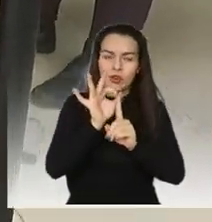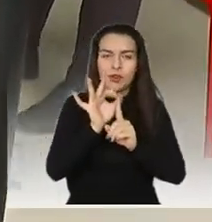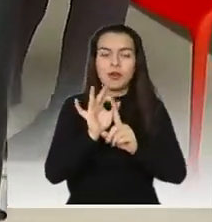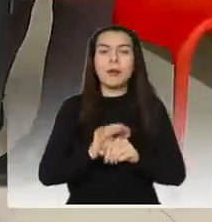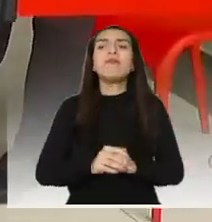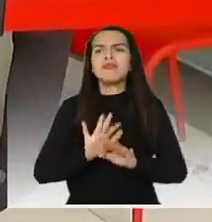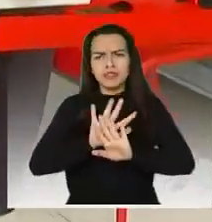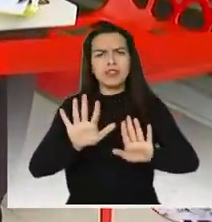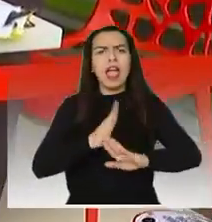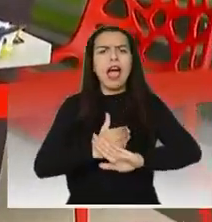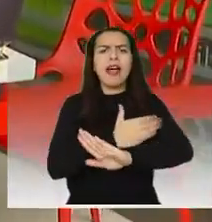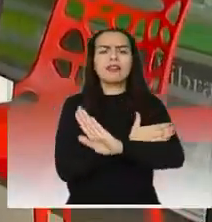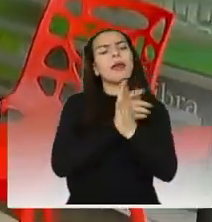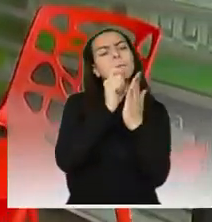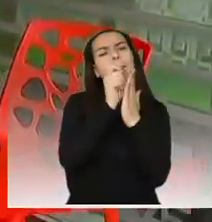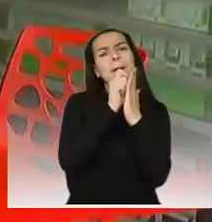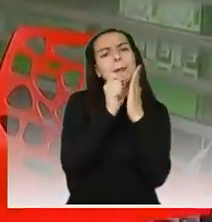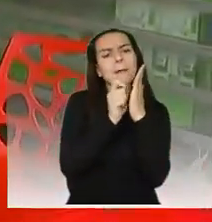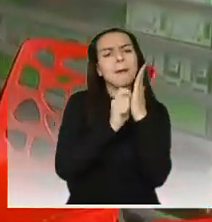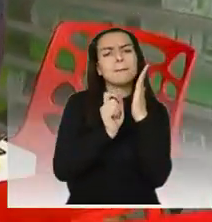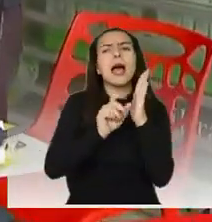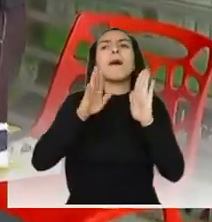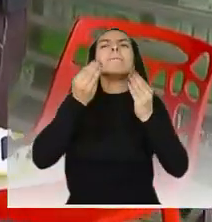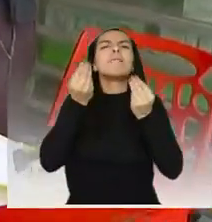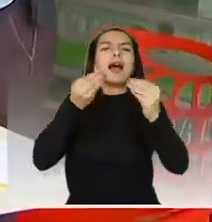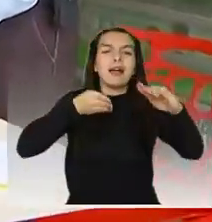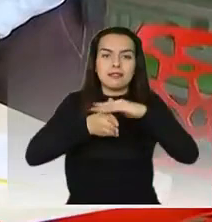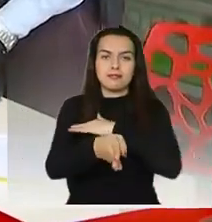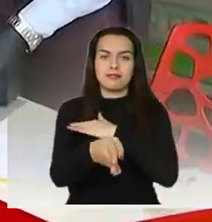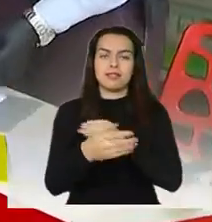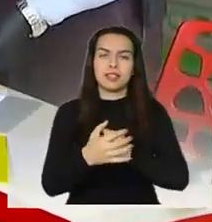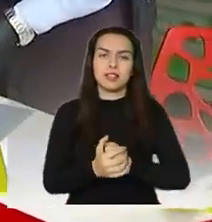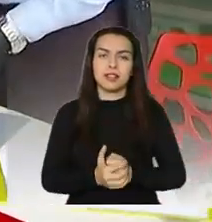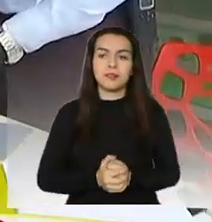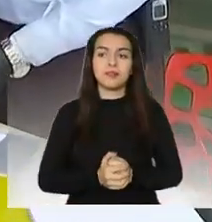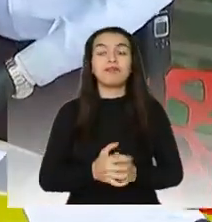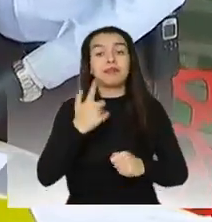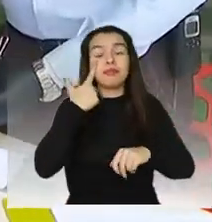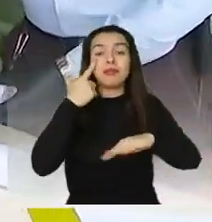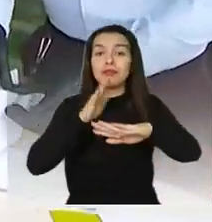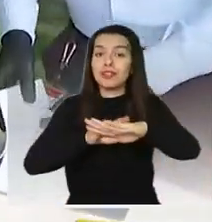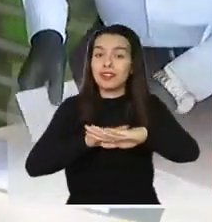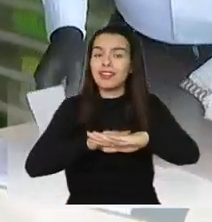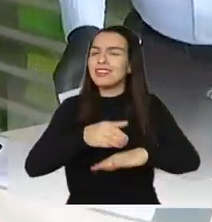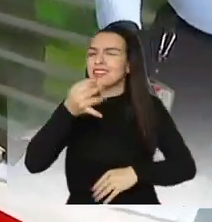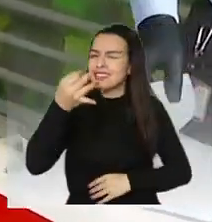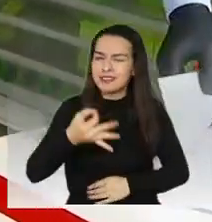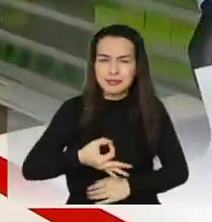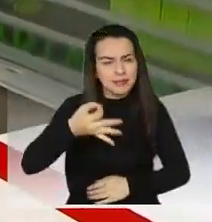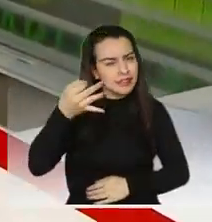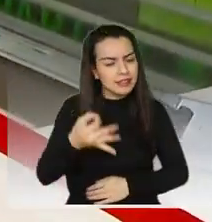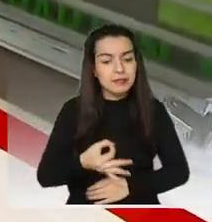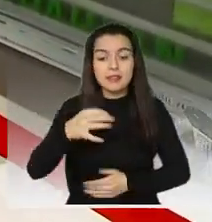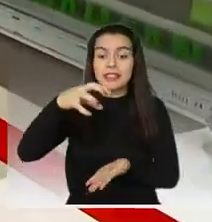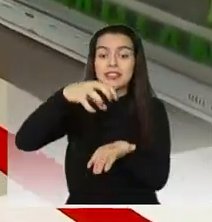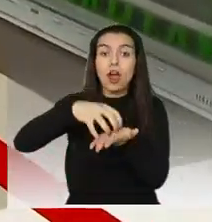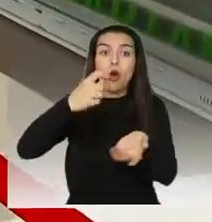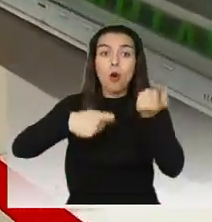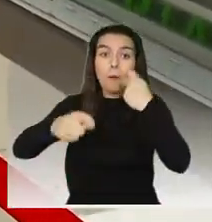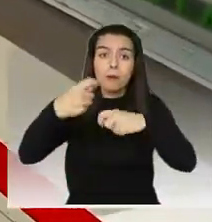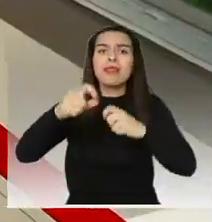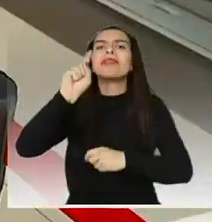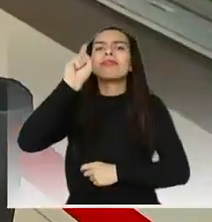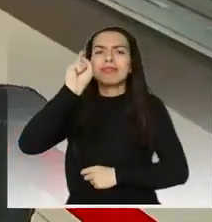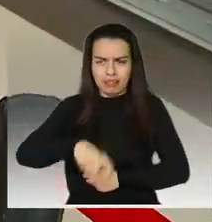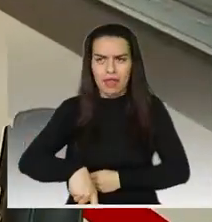este centro comercial. Tengan en cuenta que siempre los centros comerciales deben tener demarcación del distanciamiento físico de al menos